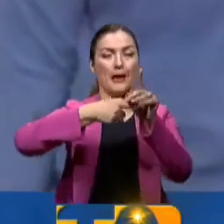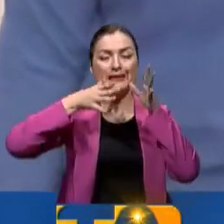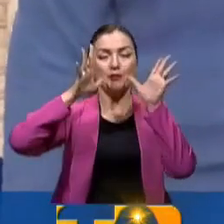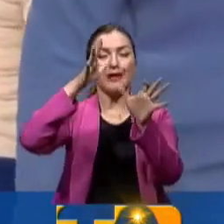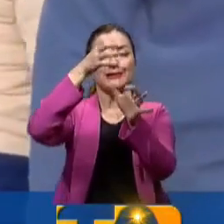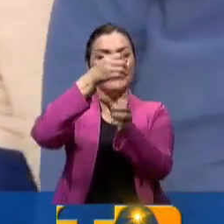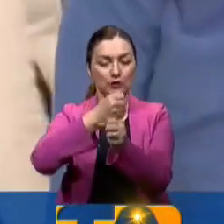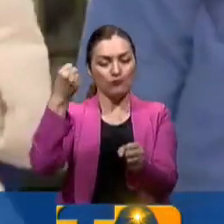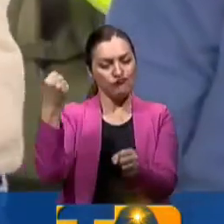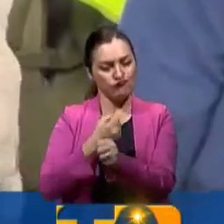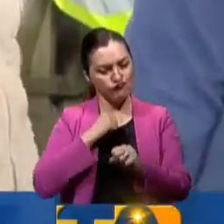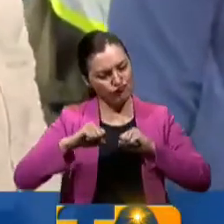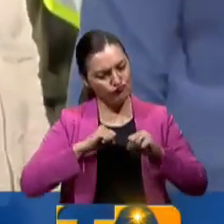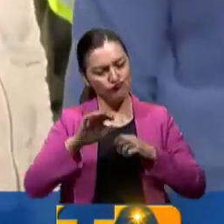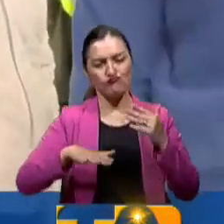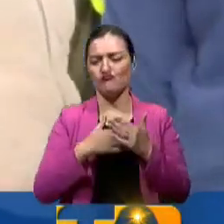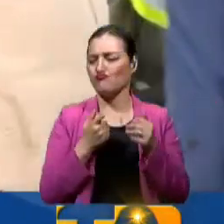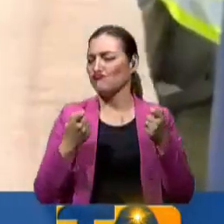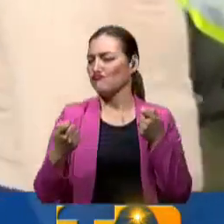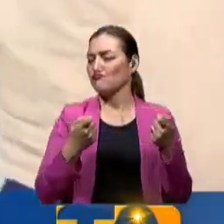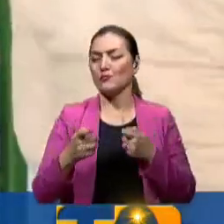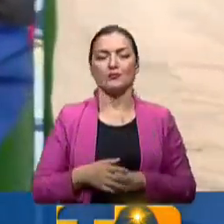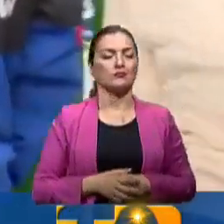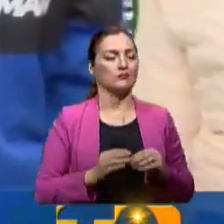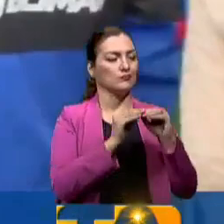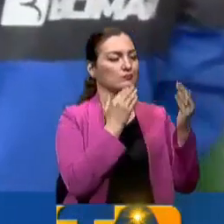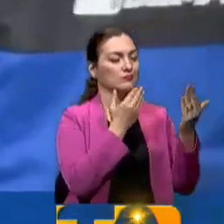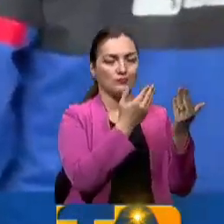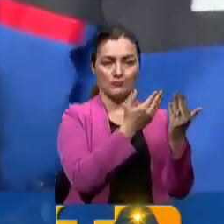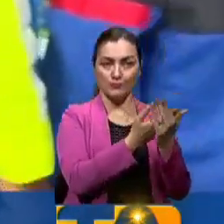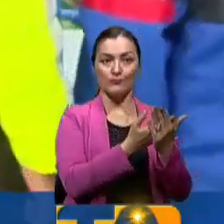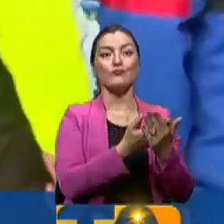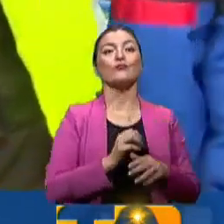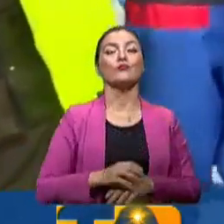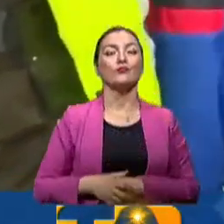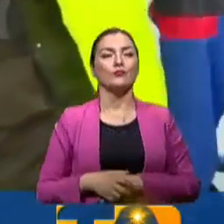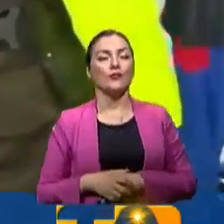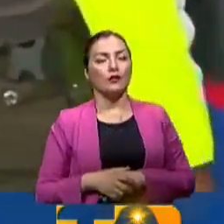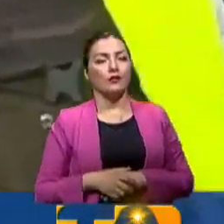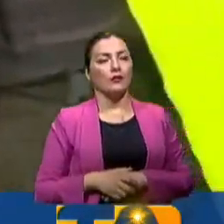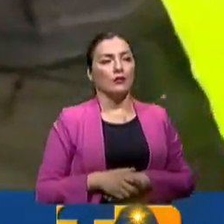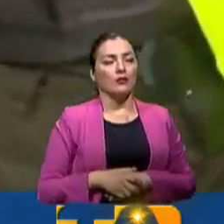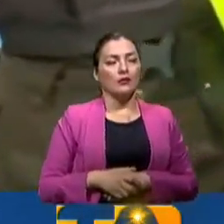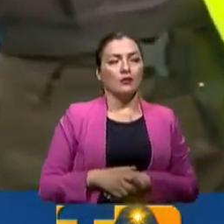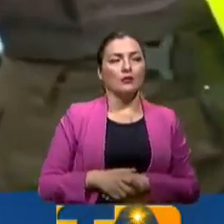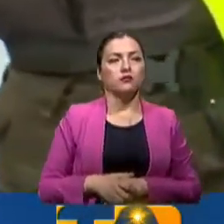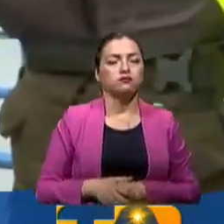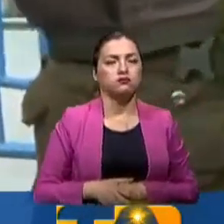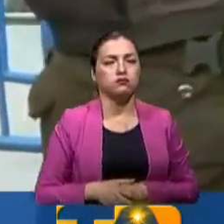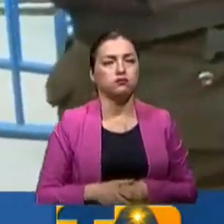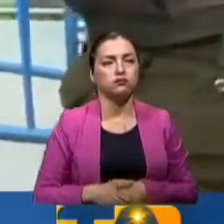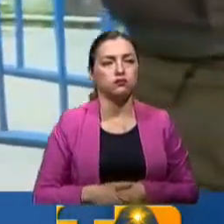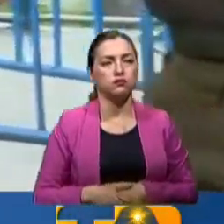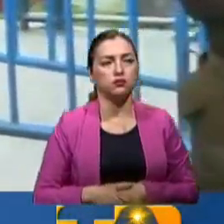policía ha hecho todo su despliegue para esto. Así es, muchísimas gracias, le agradecemos, y justamente lo que les comentábamos, estos